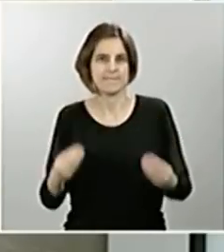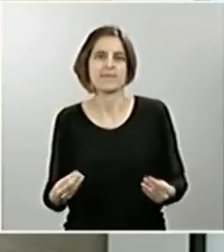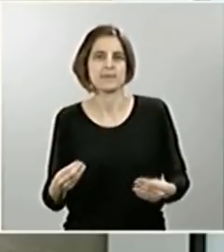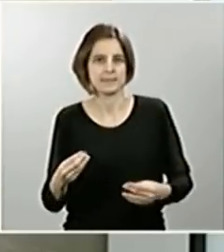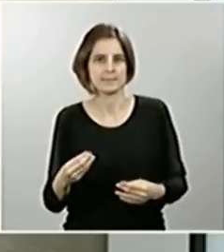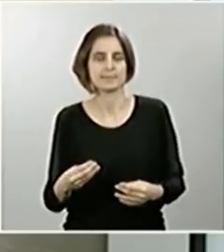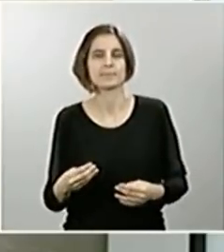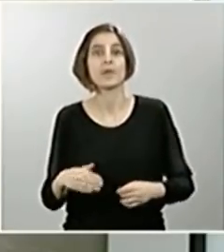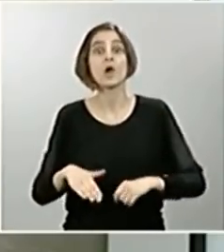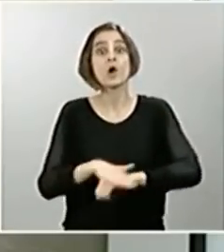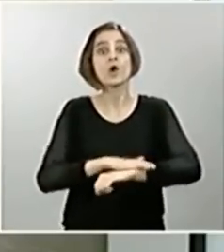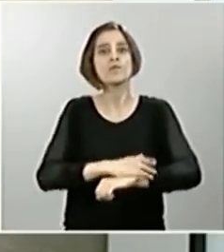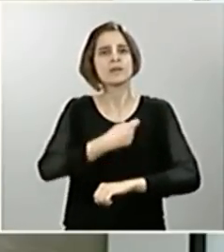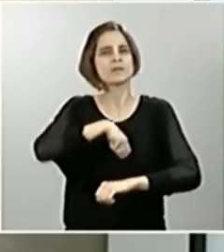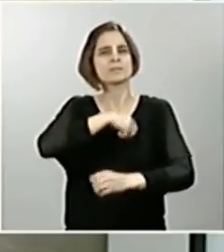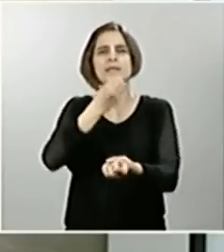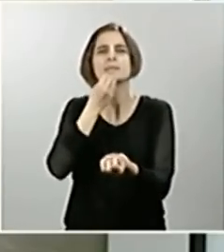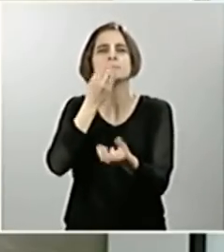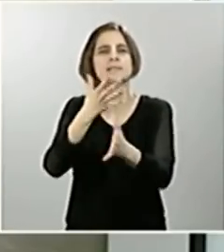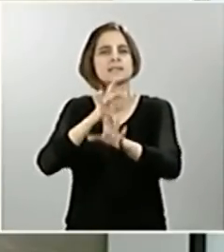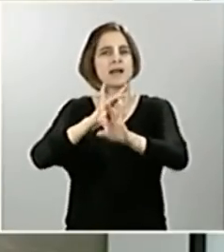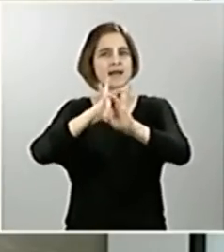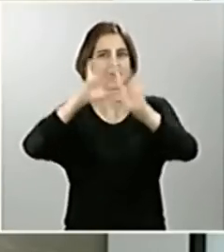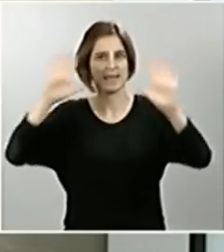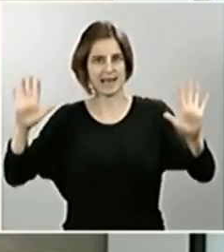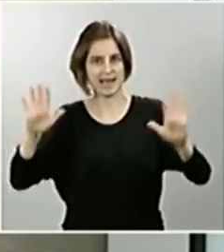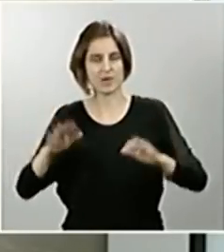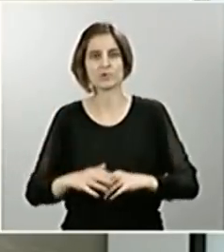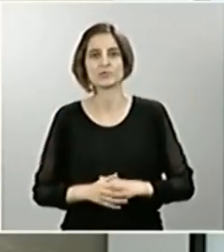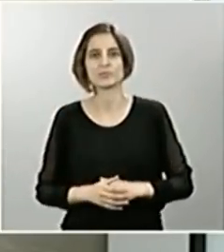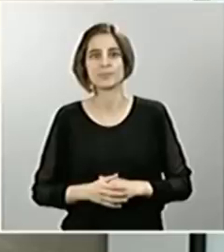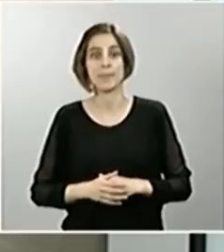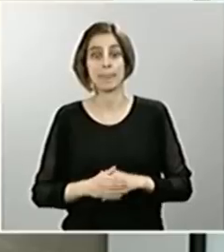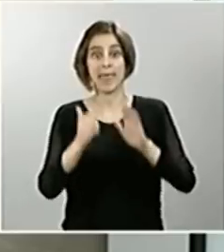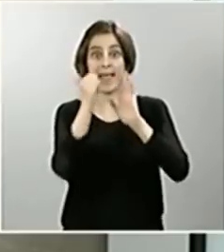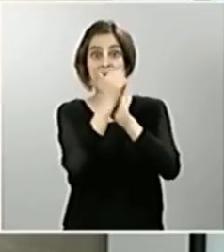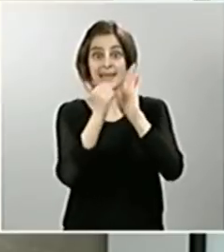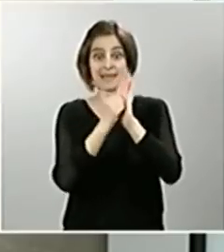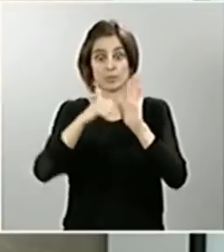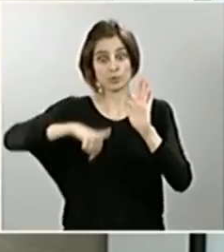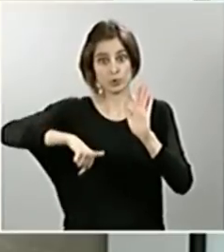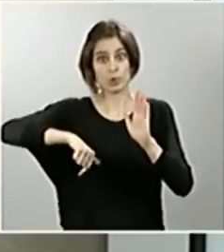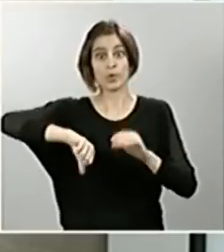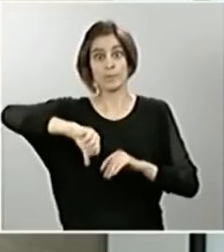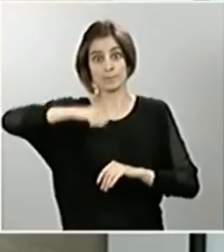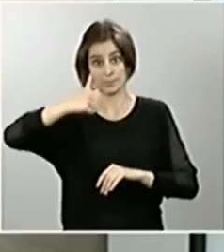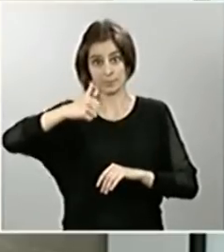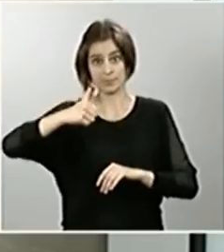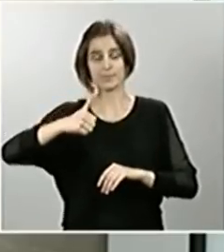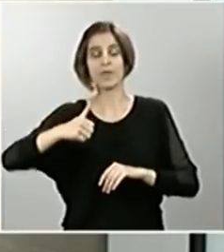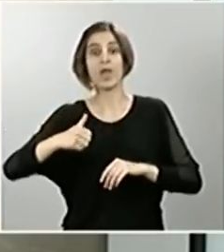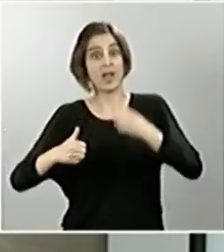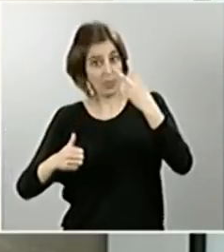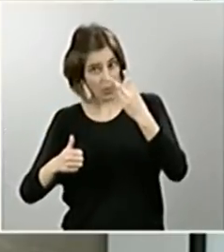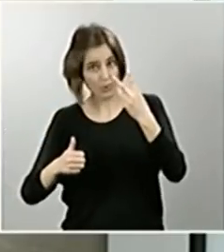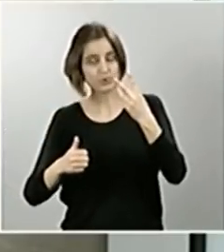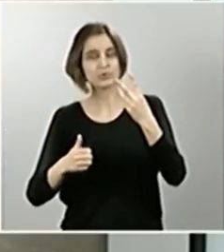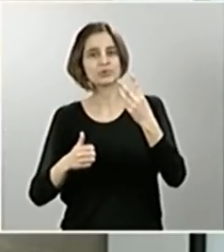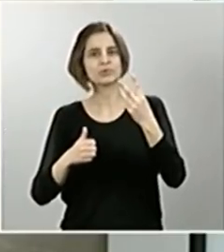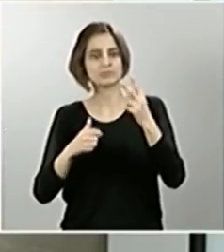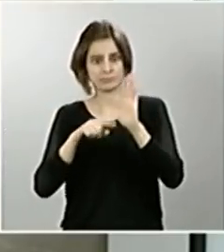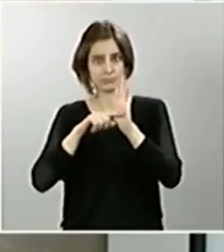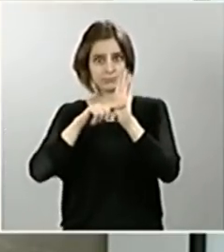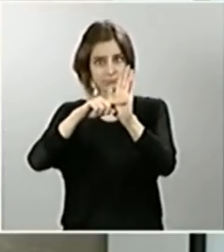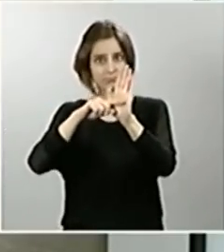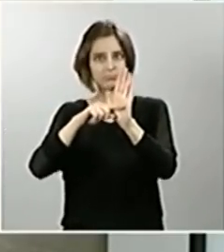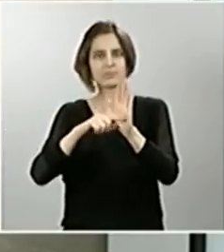manda un mensaje claro e é que en dois dos artículos que hemos aprobado hoxe señalamos que vamos a revisar de